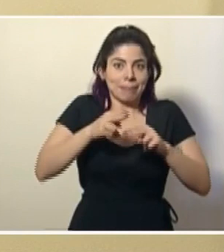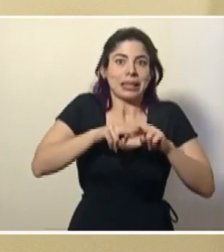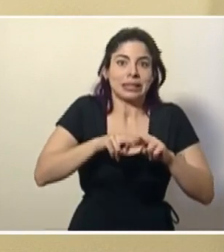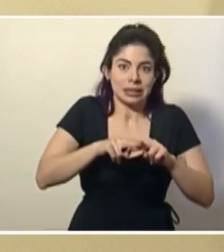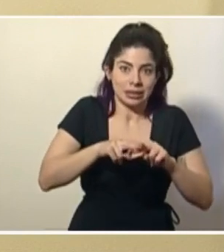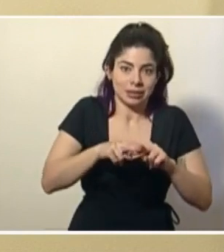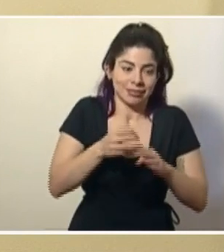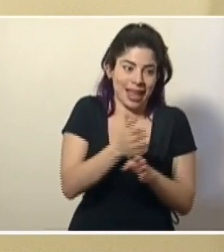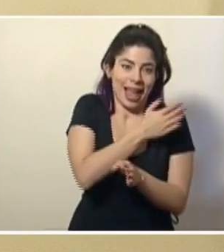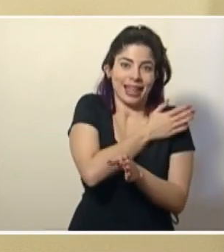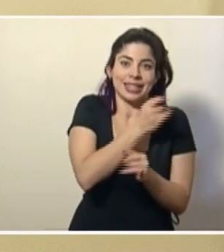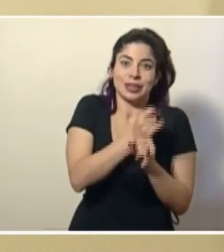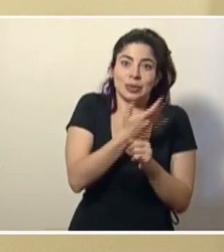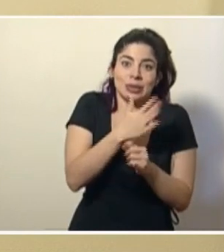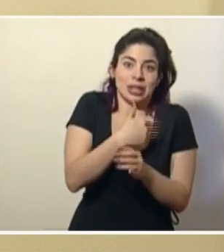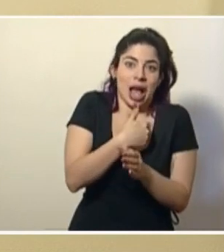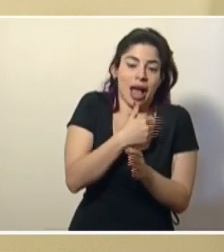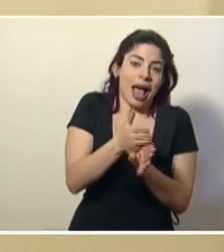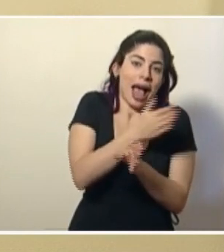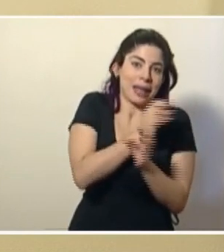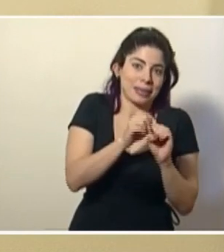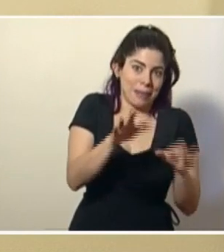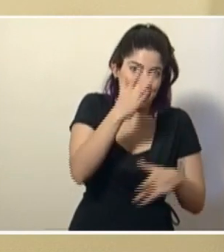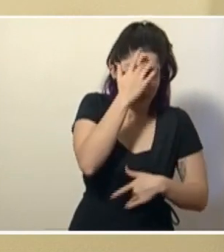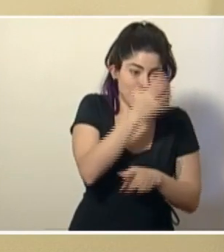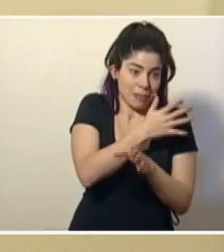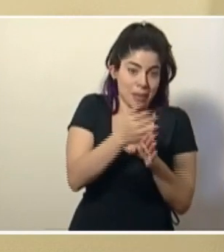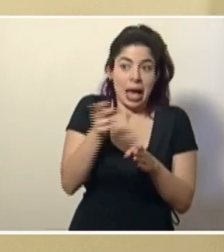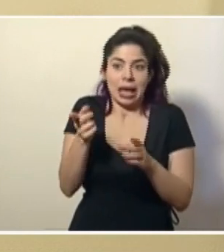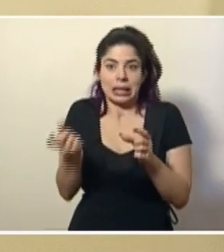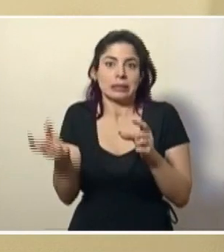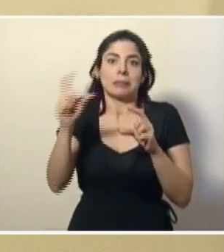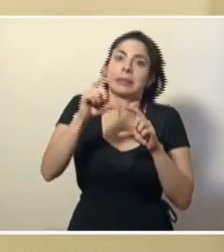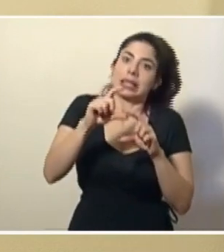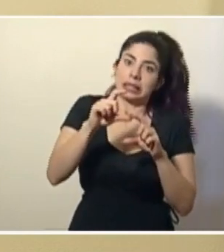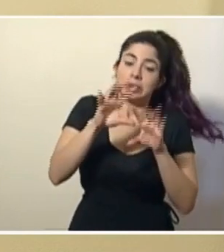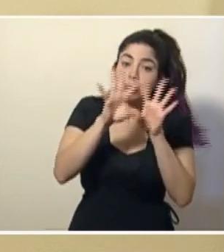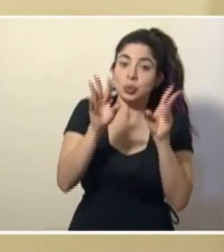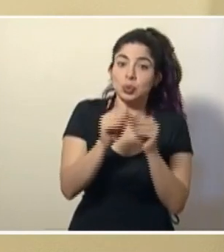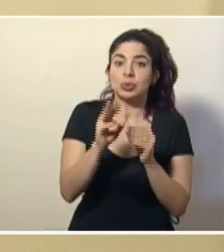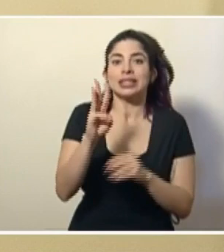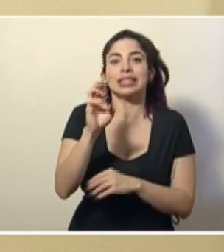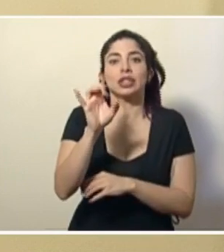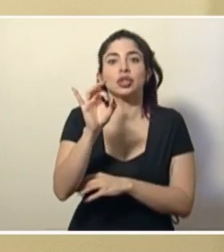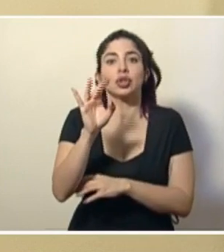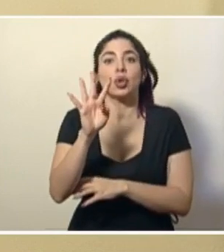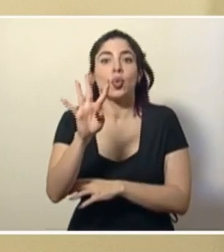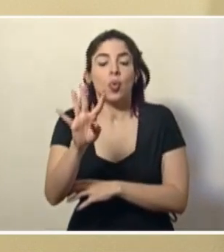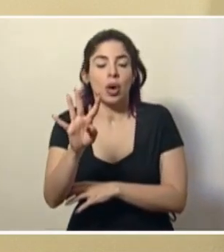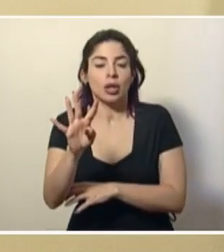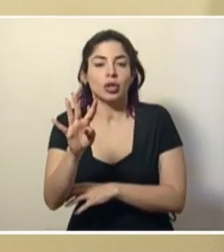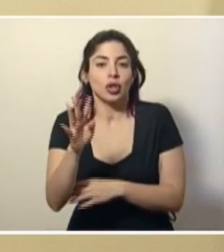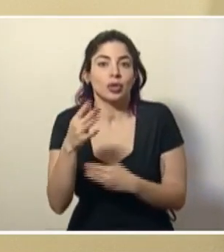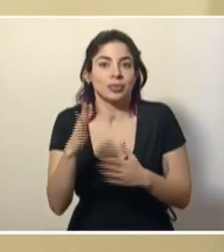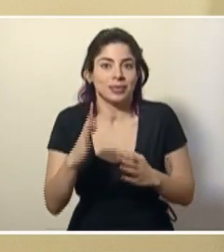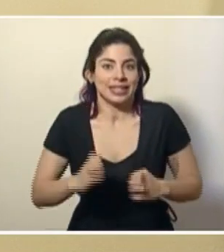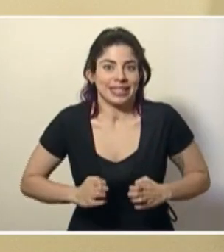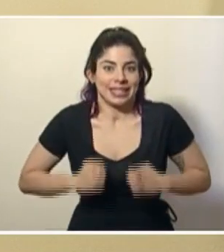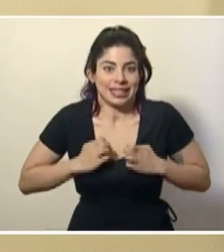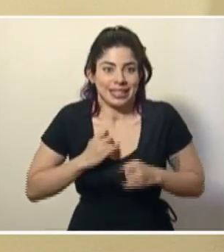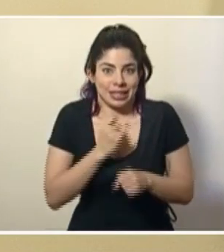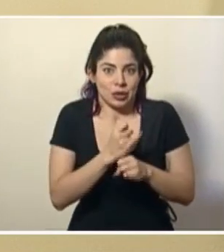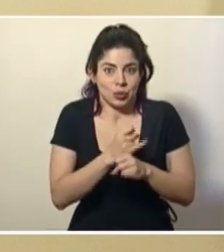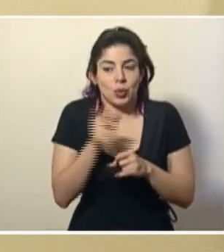lo que tenía la institución previo a la pandemia. Y esto se suma a los 684 que ya existían